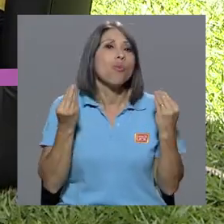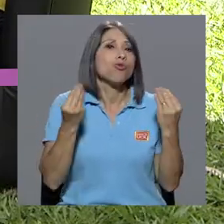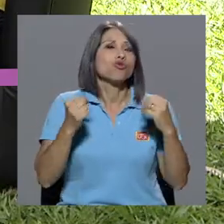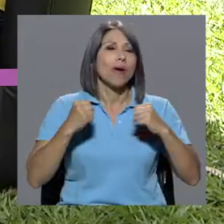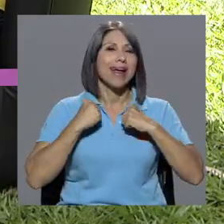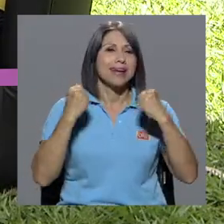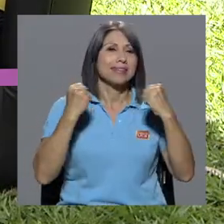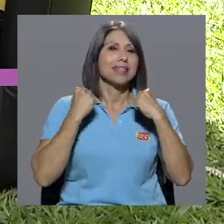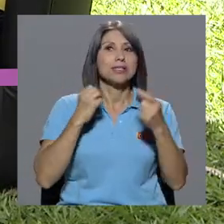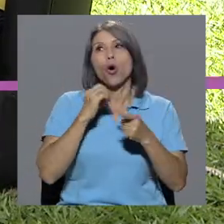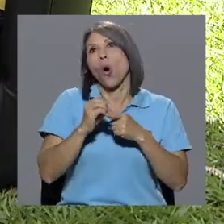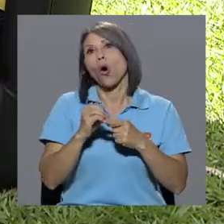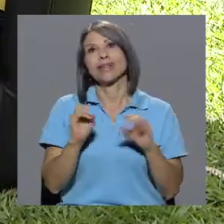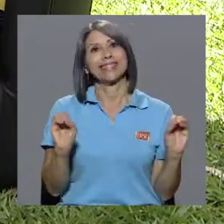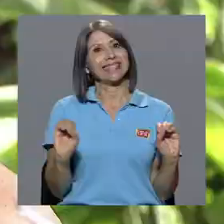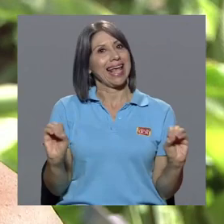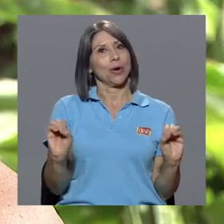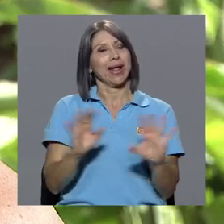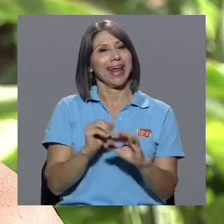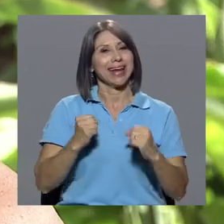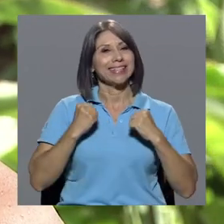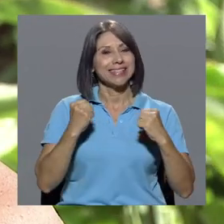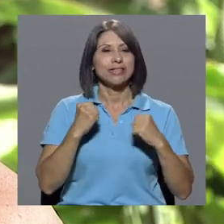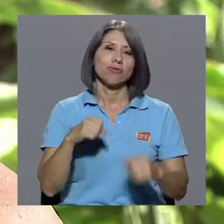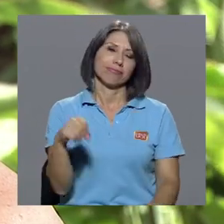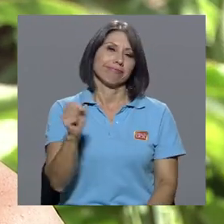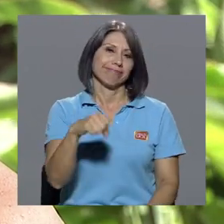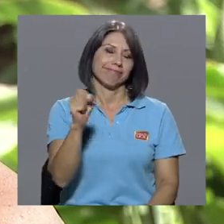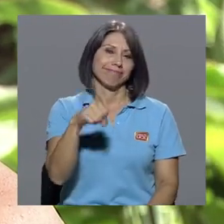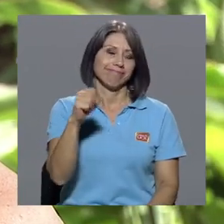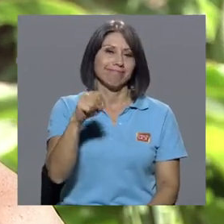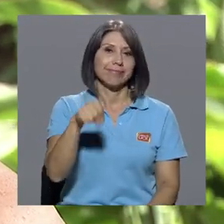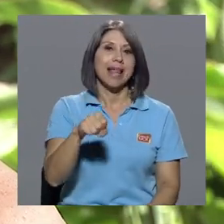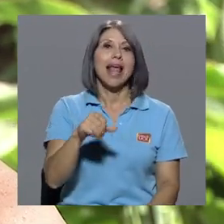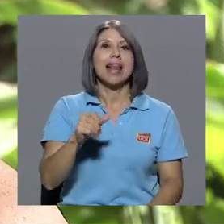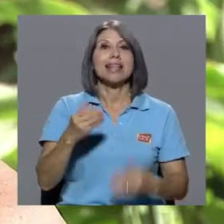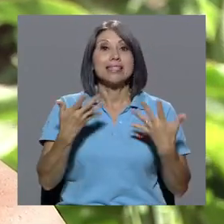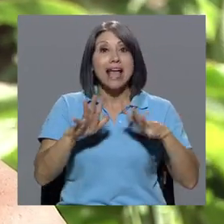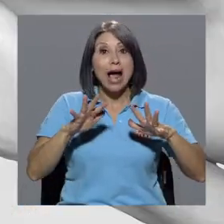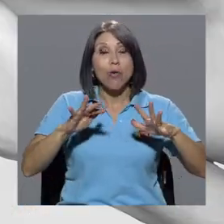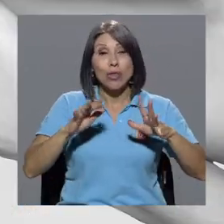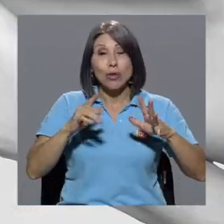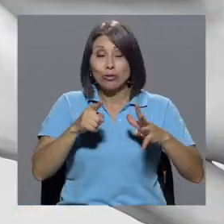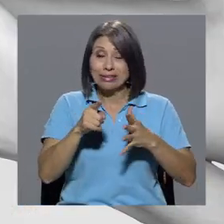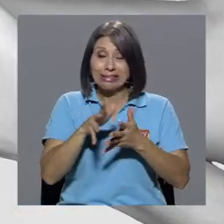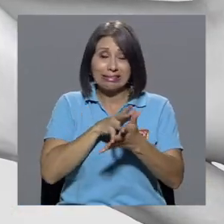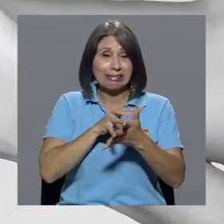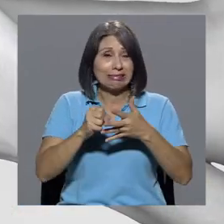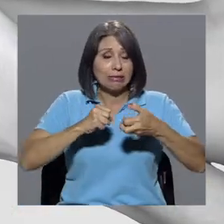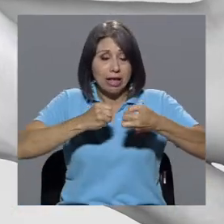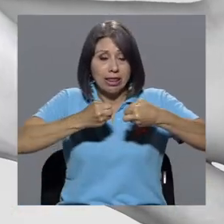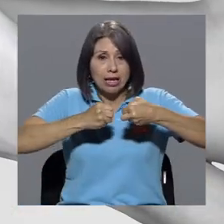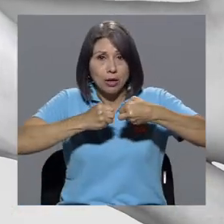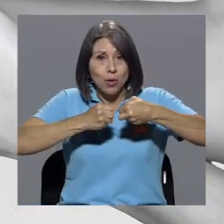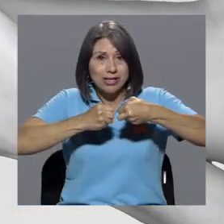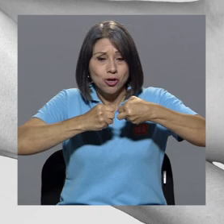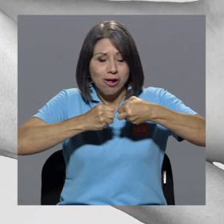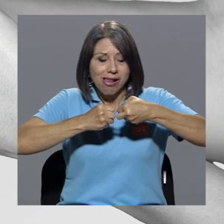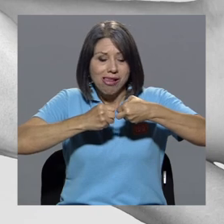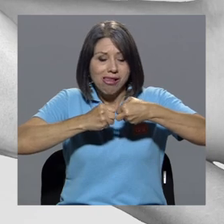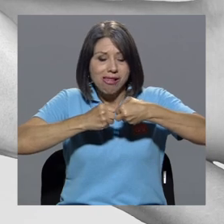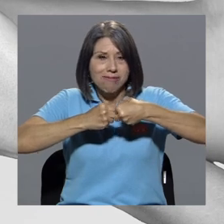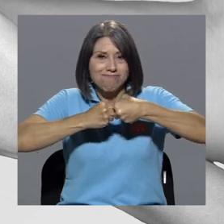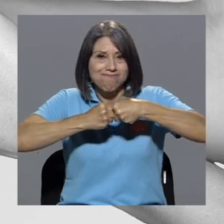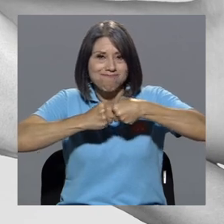Mucho ejercicio, cero ejercicio. Sí, claro, por supuesto. La articulación ya cuando está dañada no está preparada para realizar